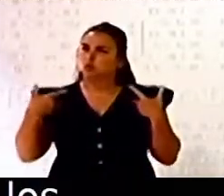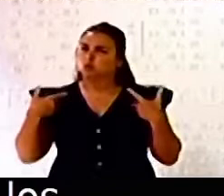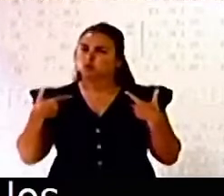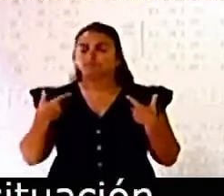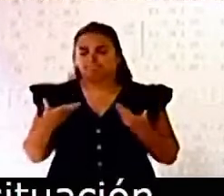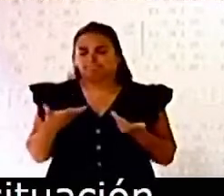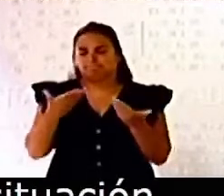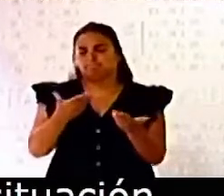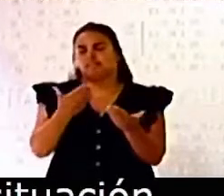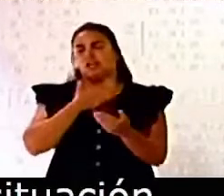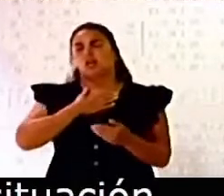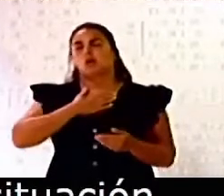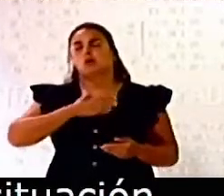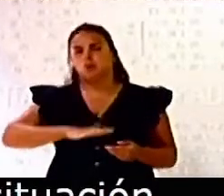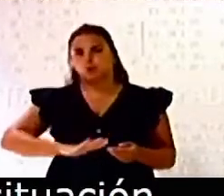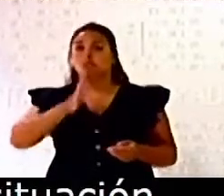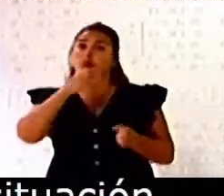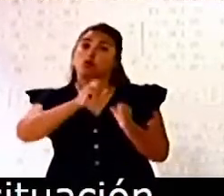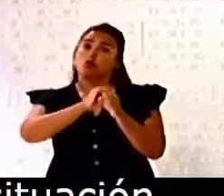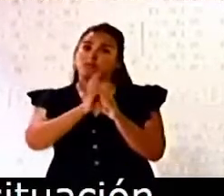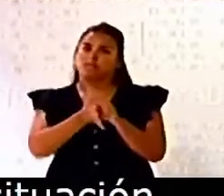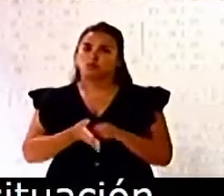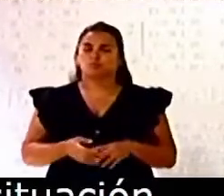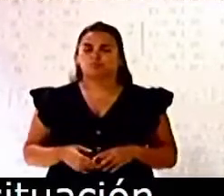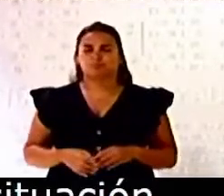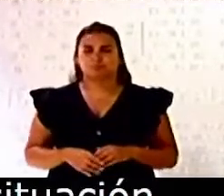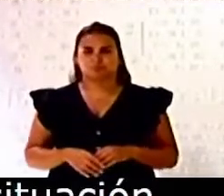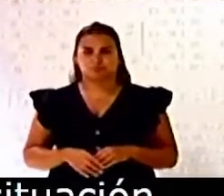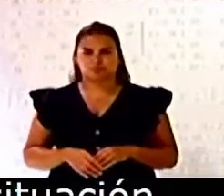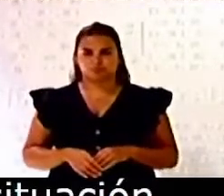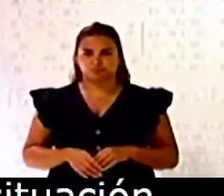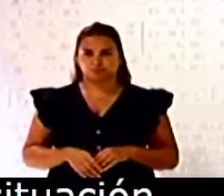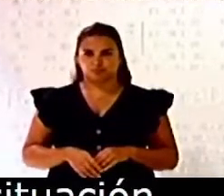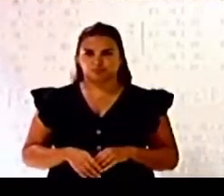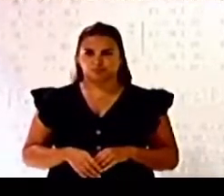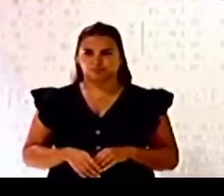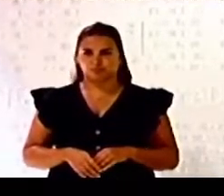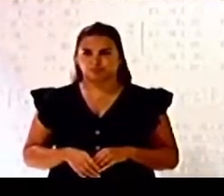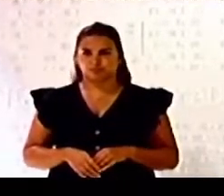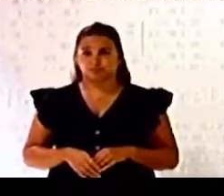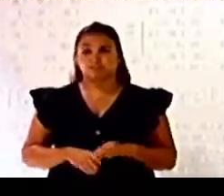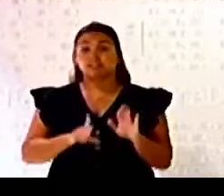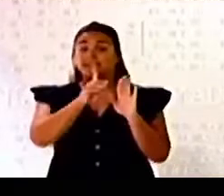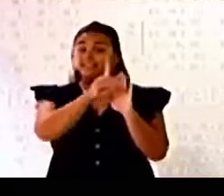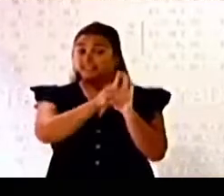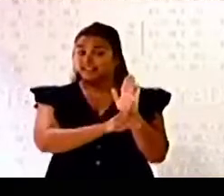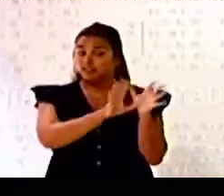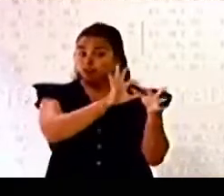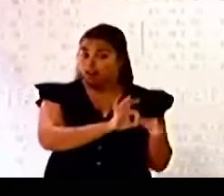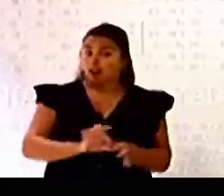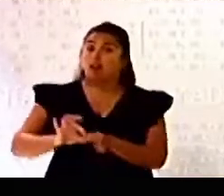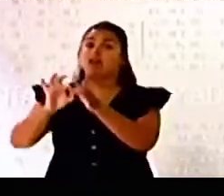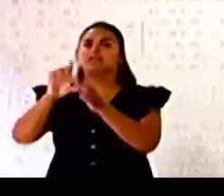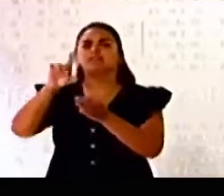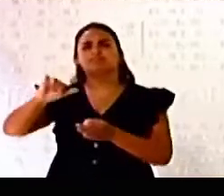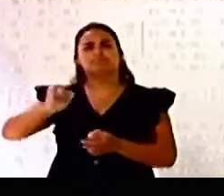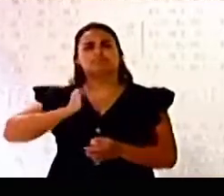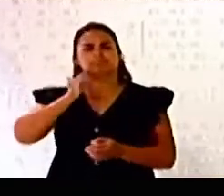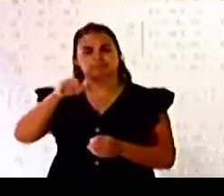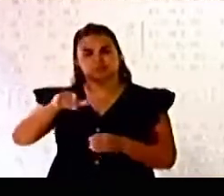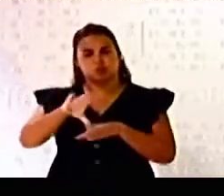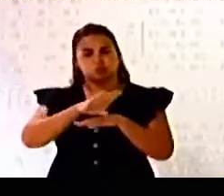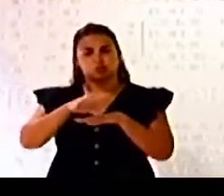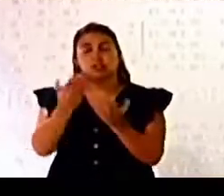por la pandemia COVID-19. Al calor de este decreto, aprovechamos también desde la